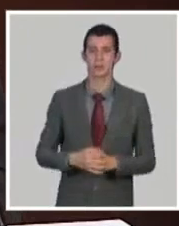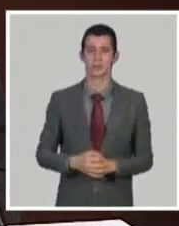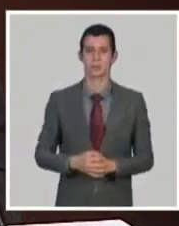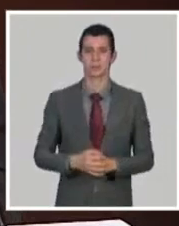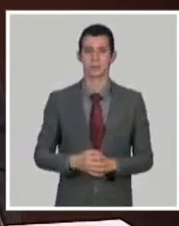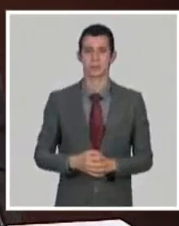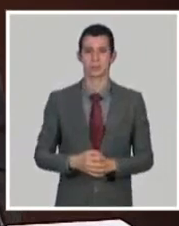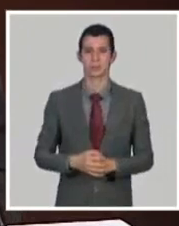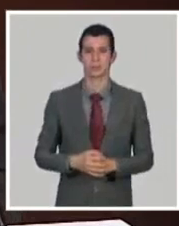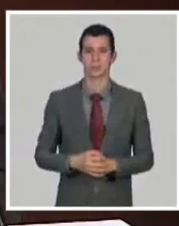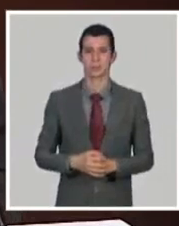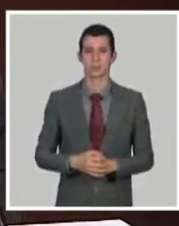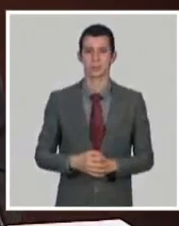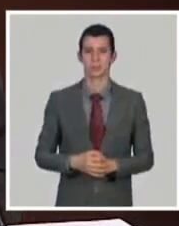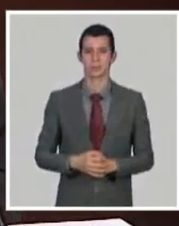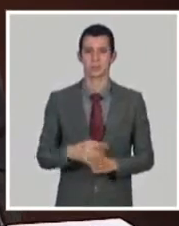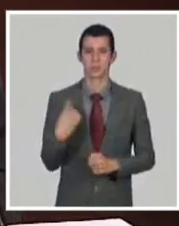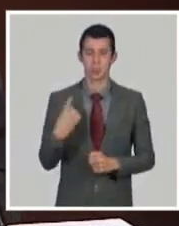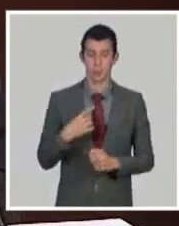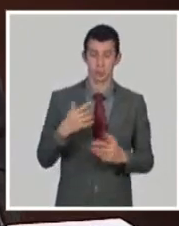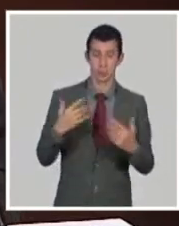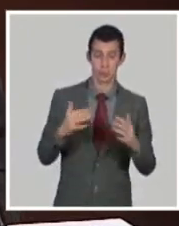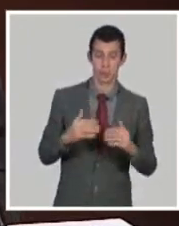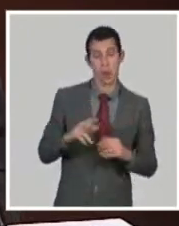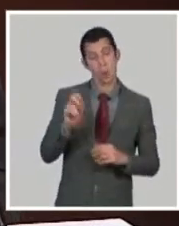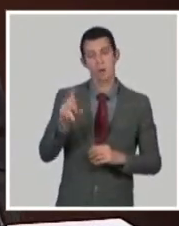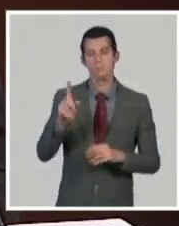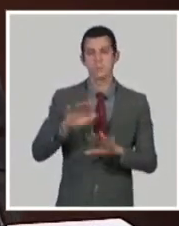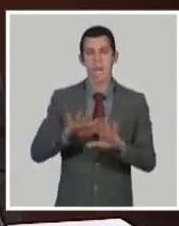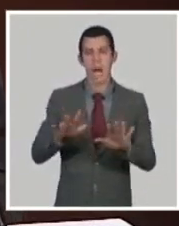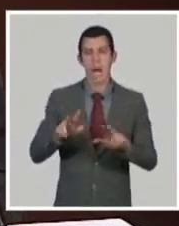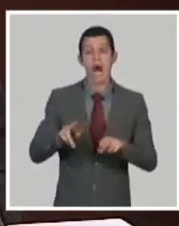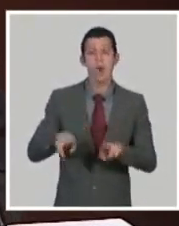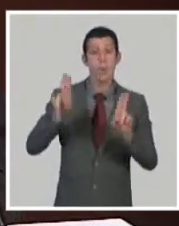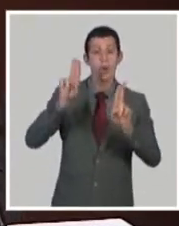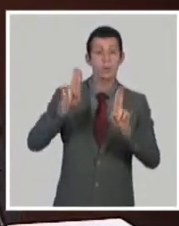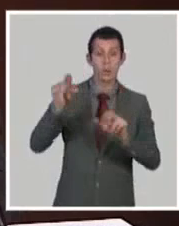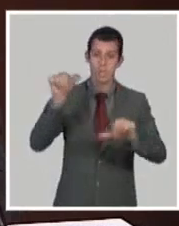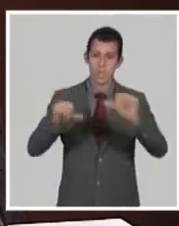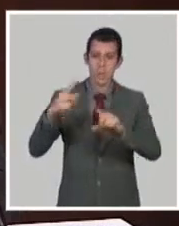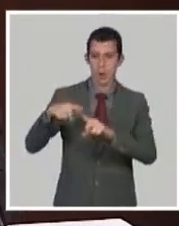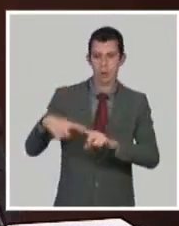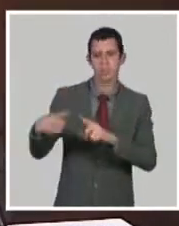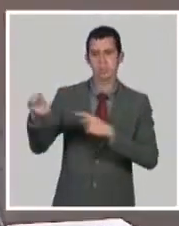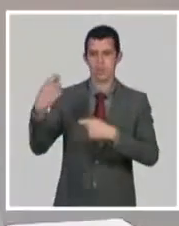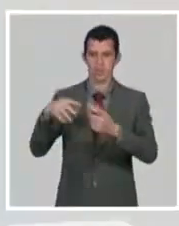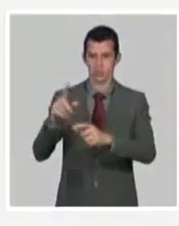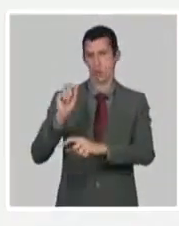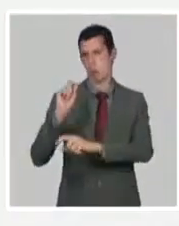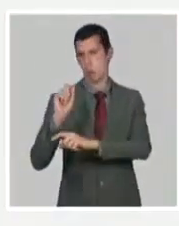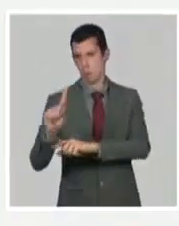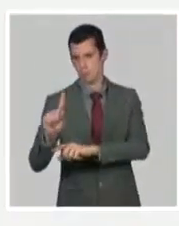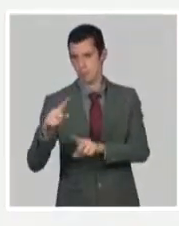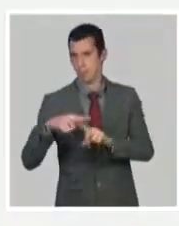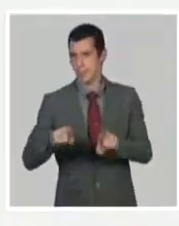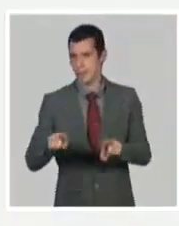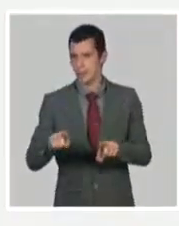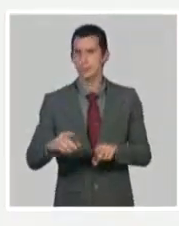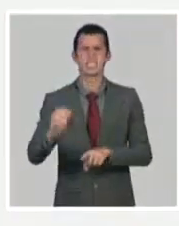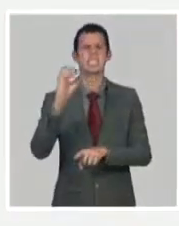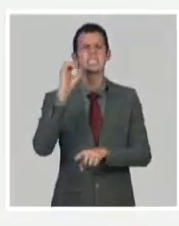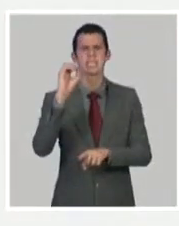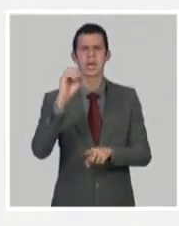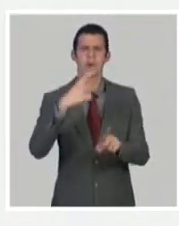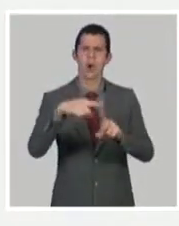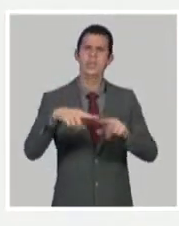Y el otro elemento que tiene que ver con las cadenas de suministro materiales tiene que ver con lo que usted decía de los costos de producción. Nuestro presidente, el